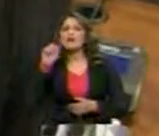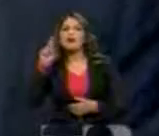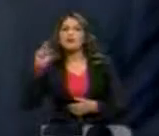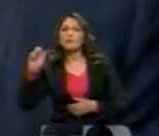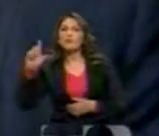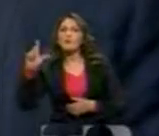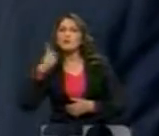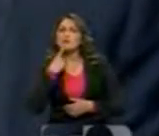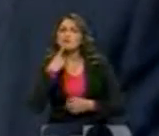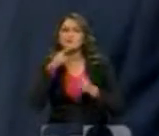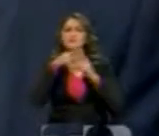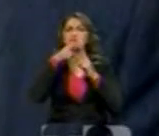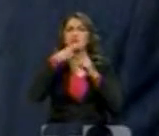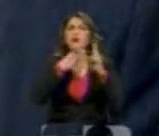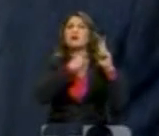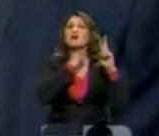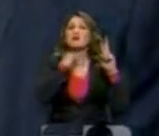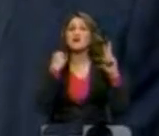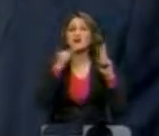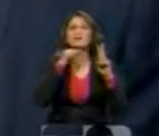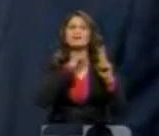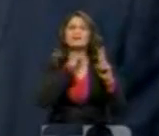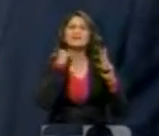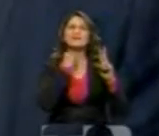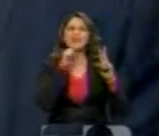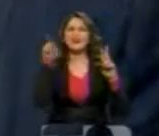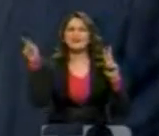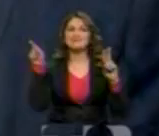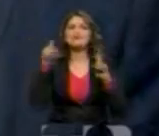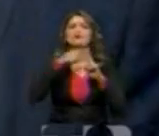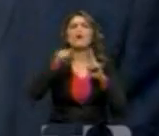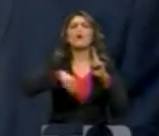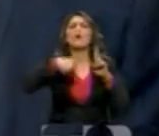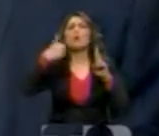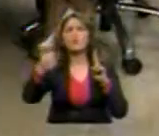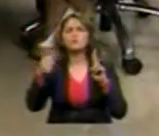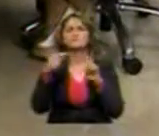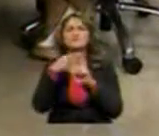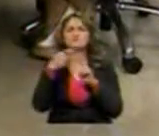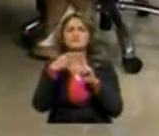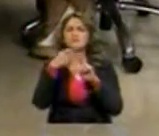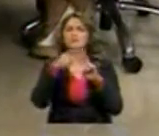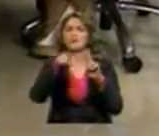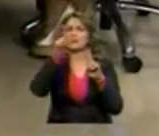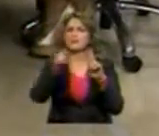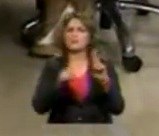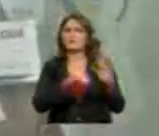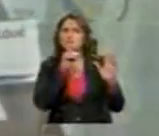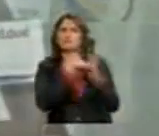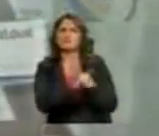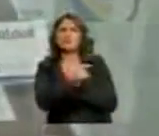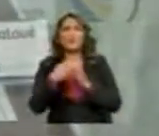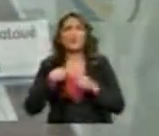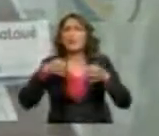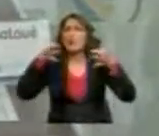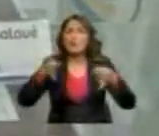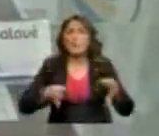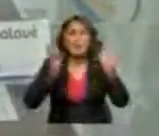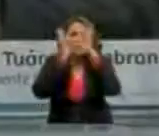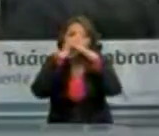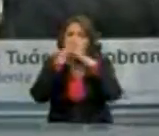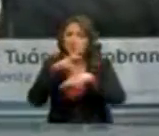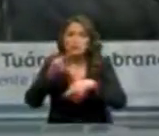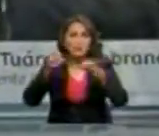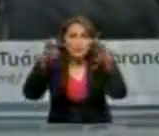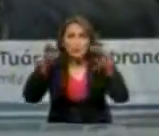ambos funcionarios y que fue calificada este miércoles por el Consejo de Administración Legislativa. Tanto Tuárez como Gómez son acusados de incumplimiento de funciones y señalados